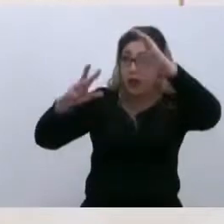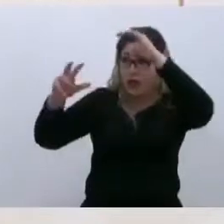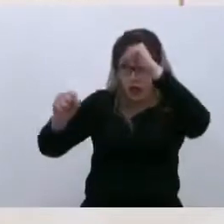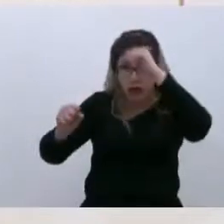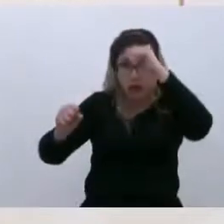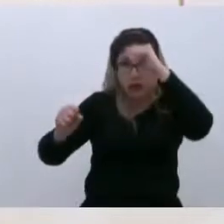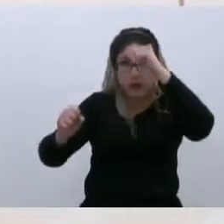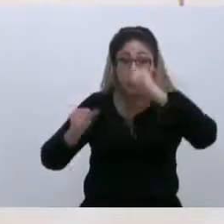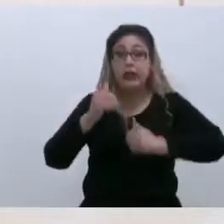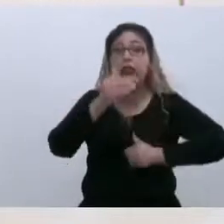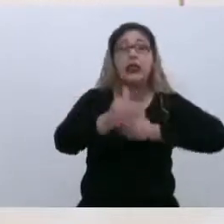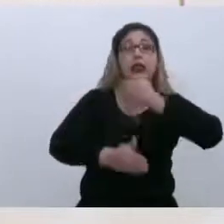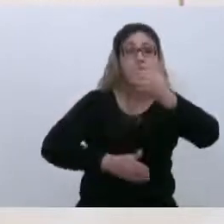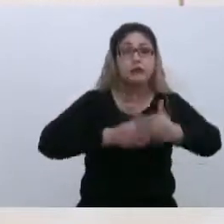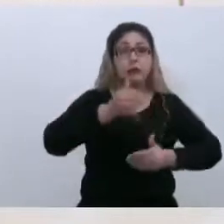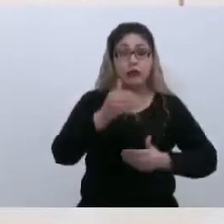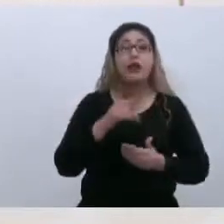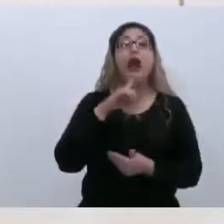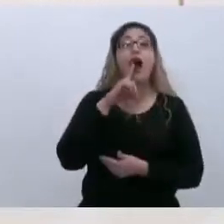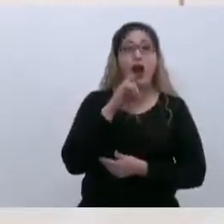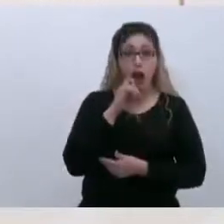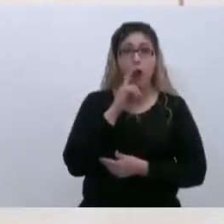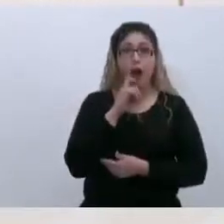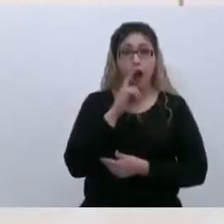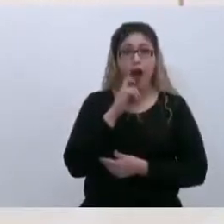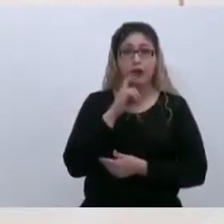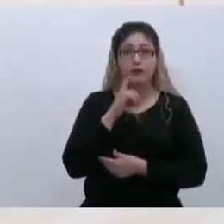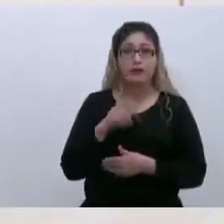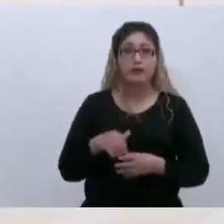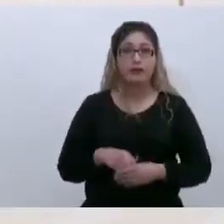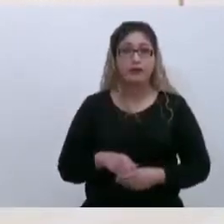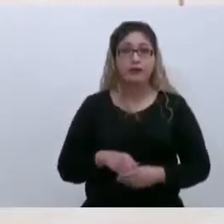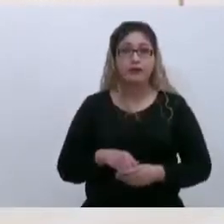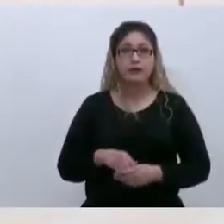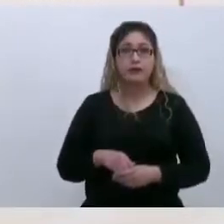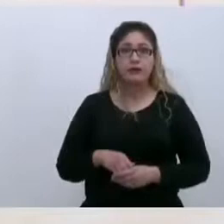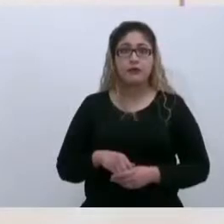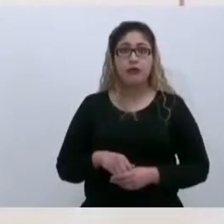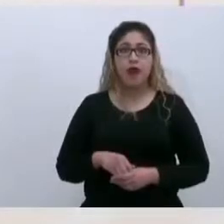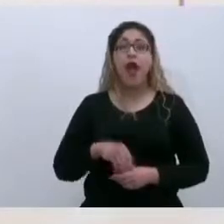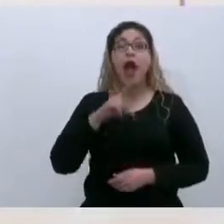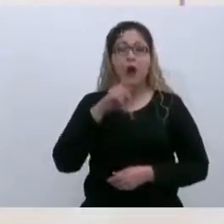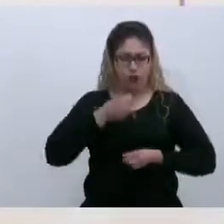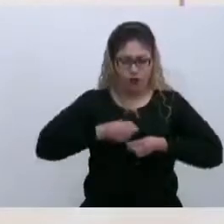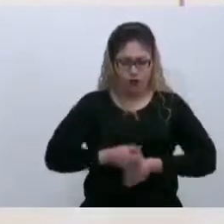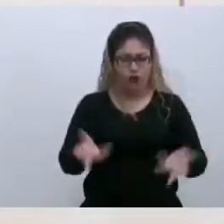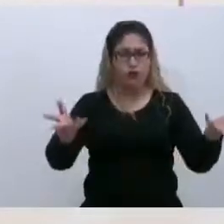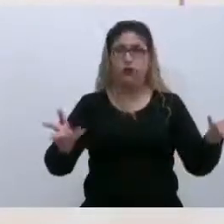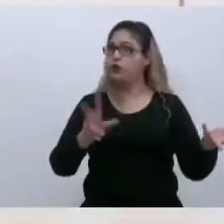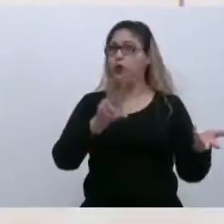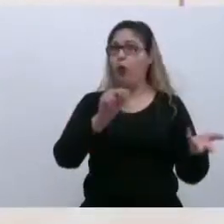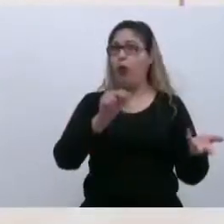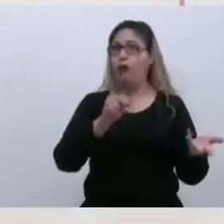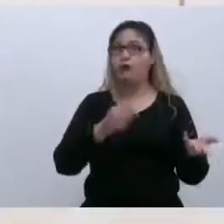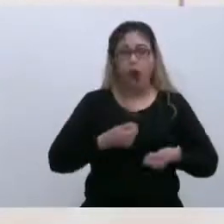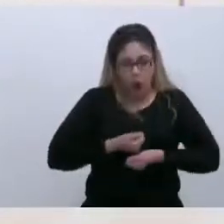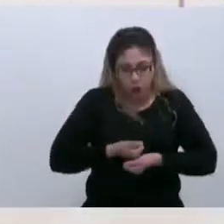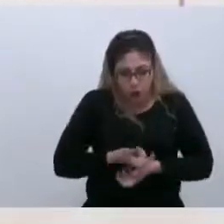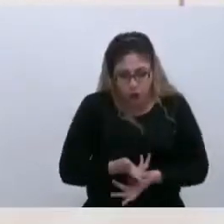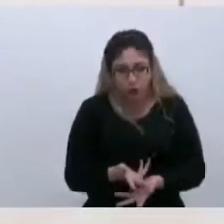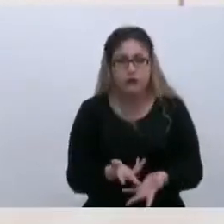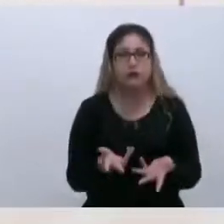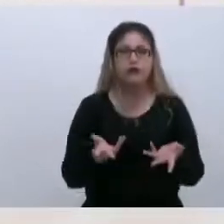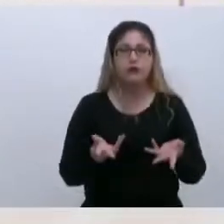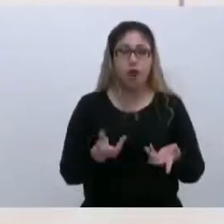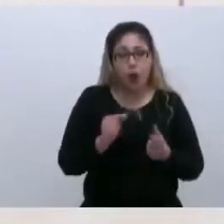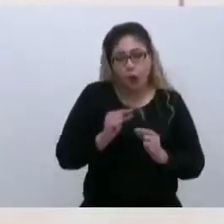agua con un uso adecuado del agua para que el productor tenga agua